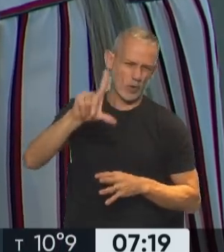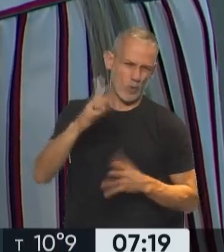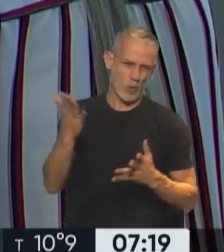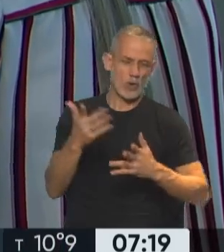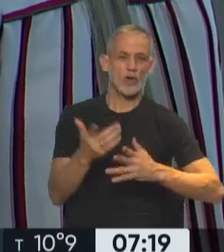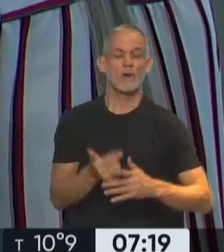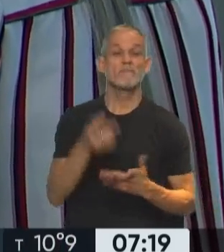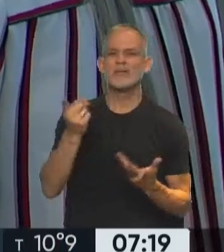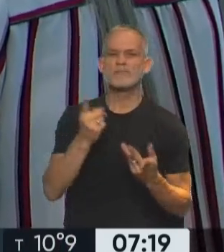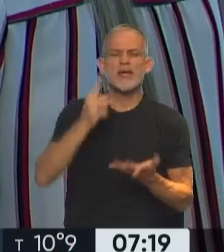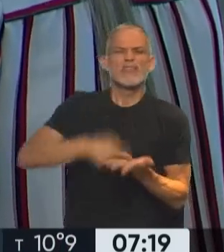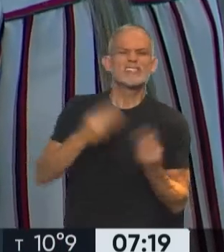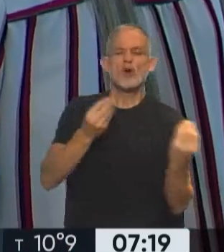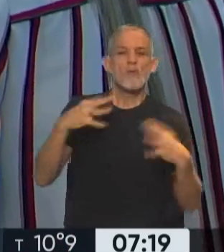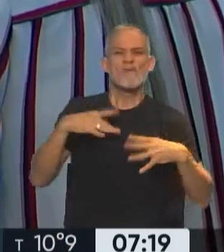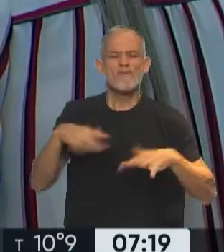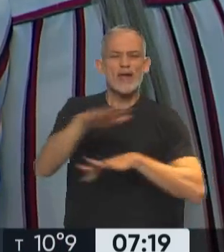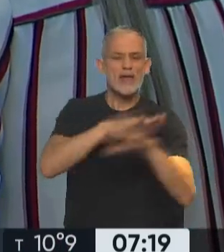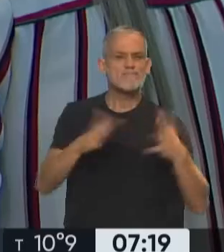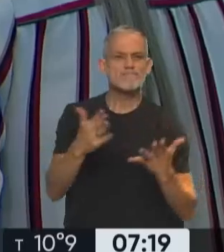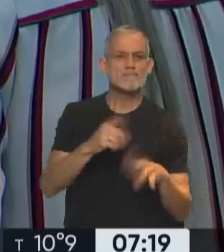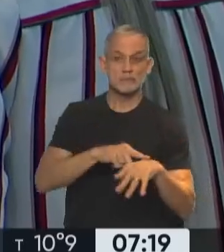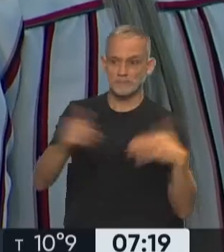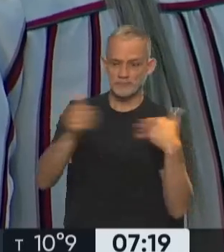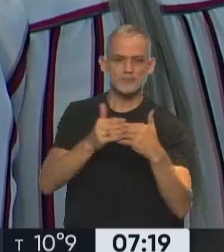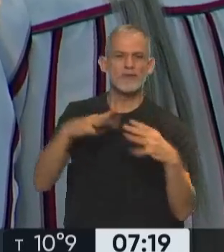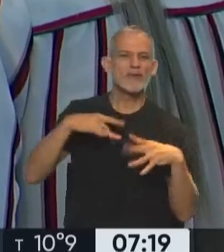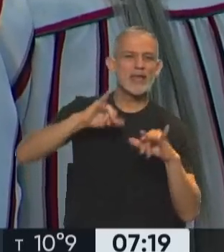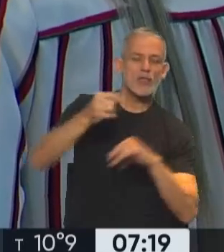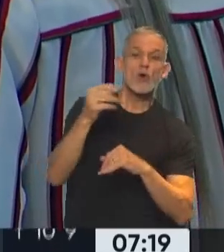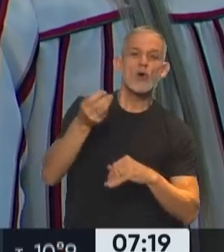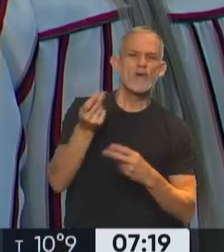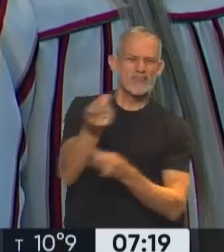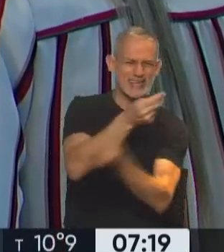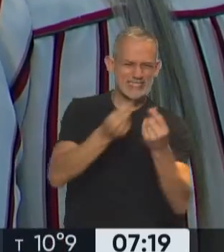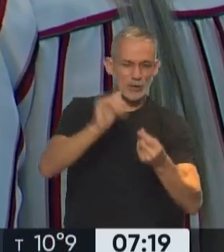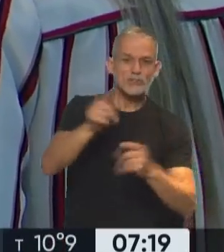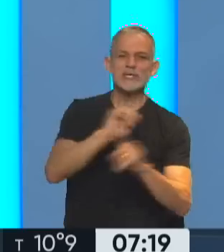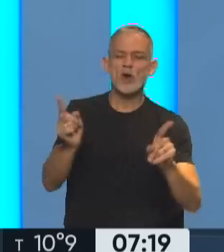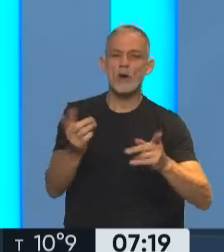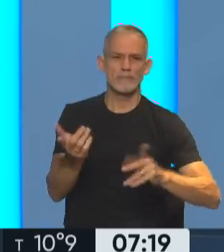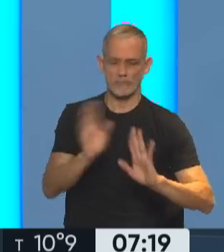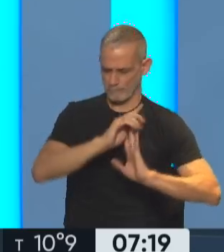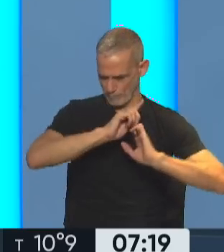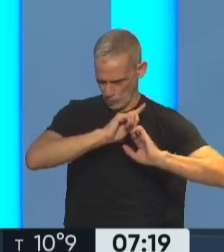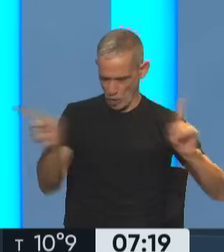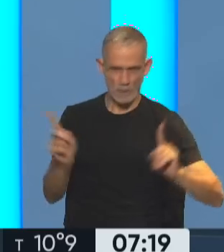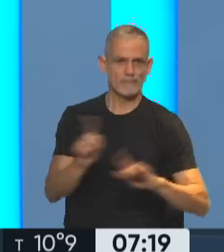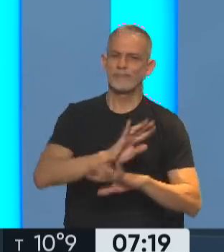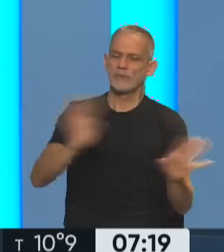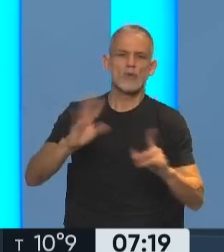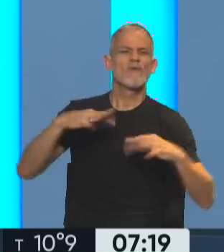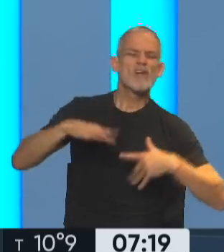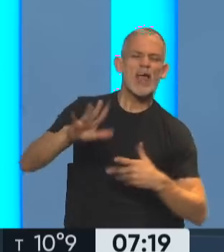¿Qué pasaba? ¿Quién define y, en todo caso, cuánto tiempo queda para poder definir un feriado financiero en la Argentina? No, efectivamente no va a haber ningún tipo